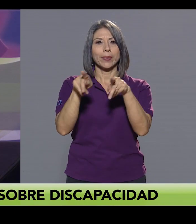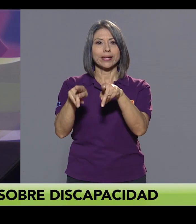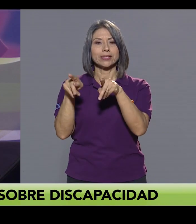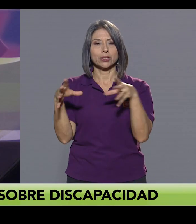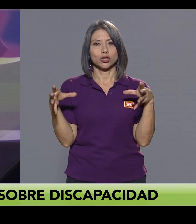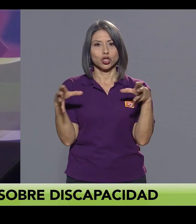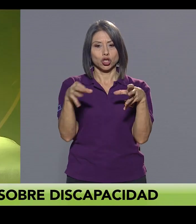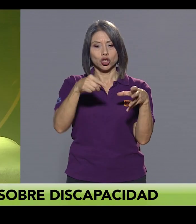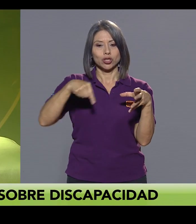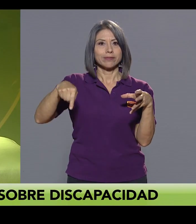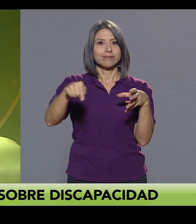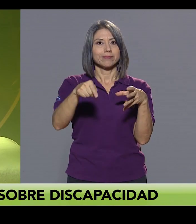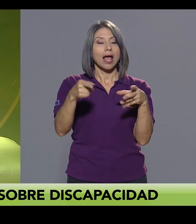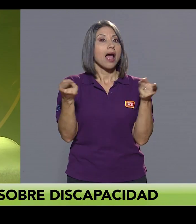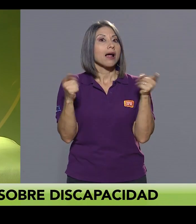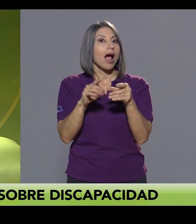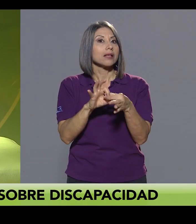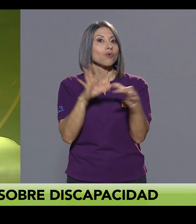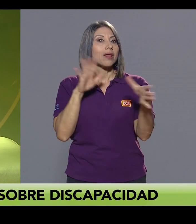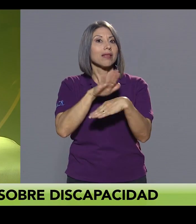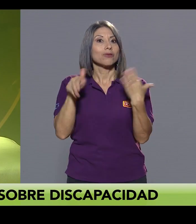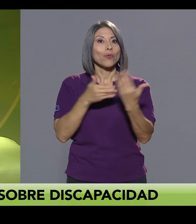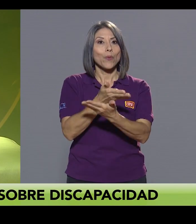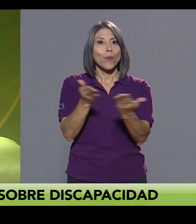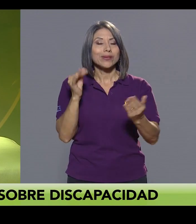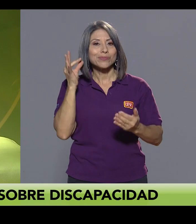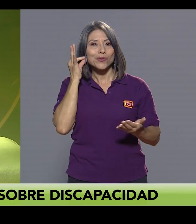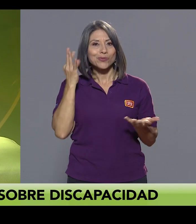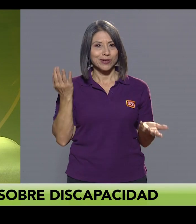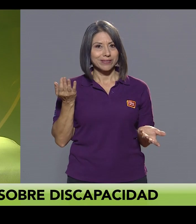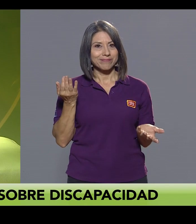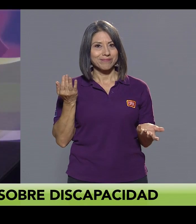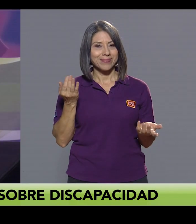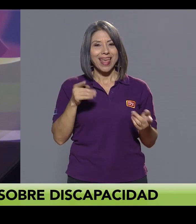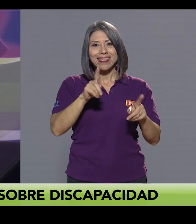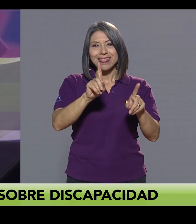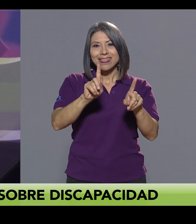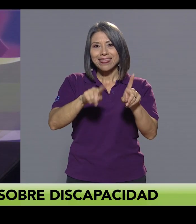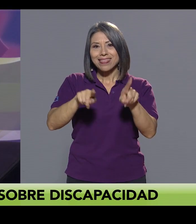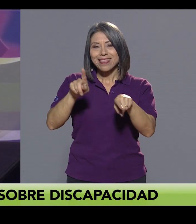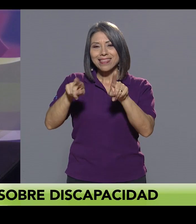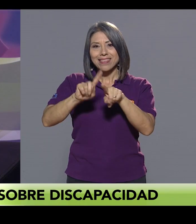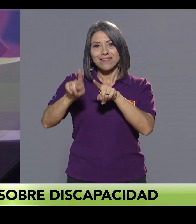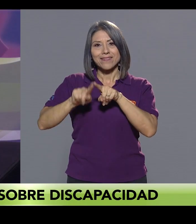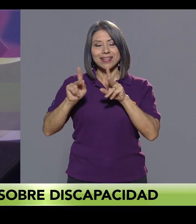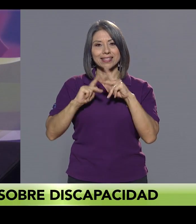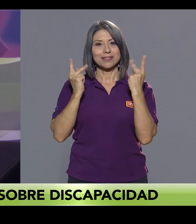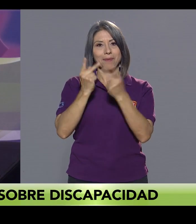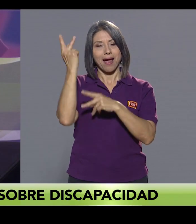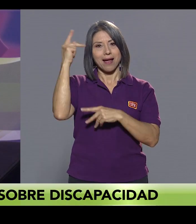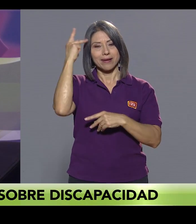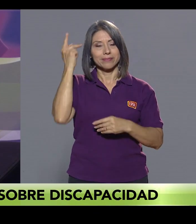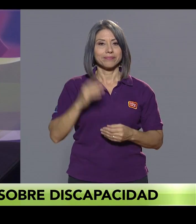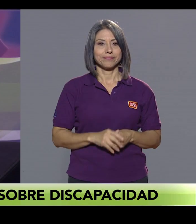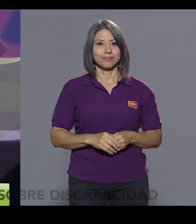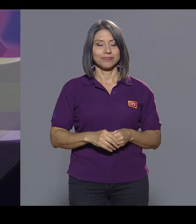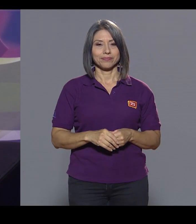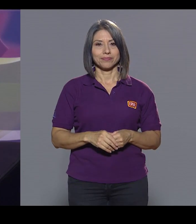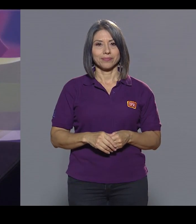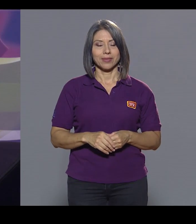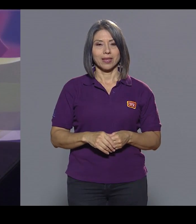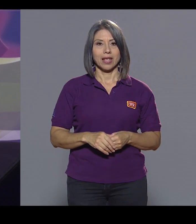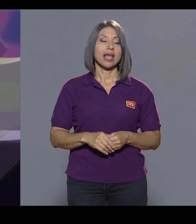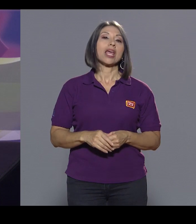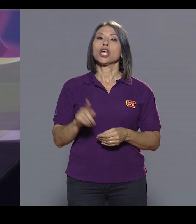integrantes. Da la casualidad de que todas somos mujeres de diferentes partidos.